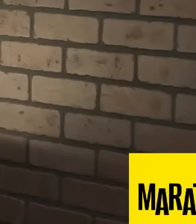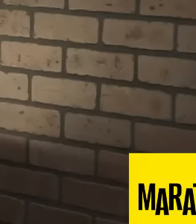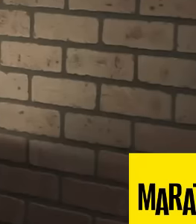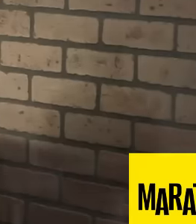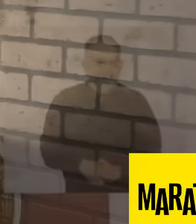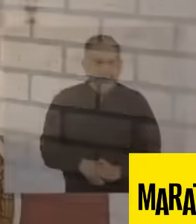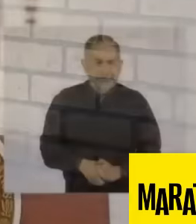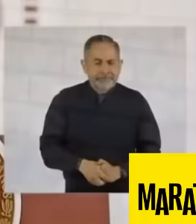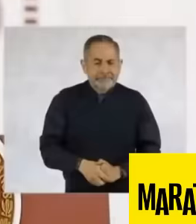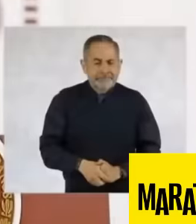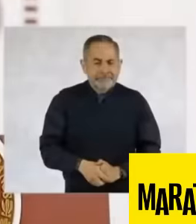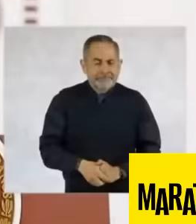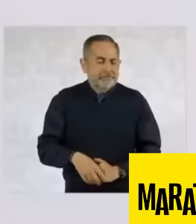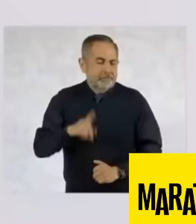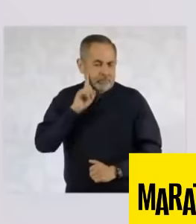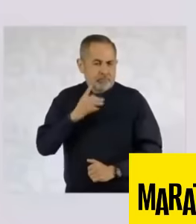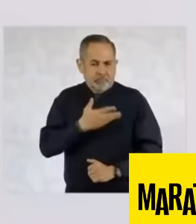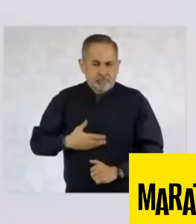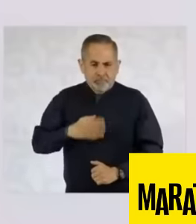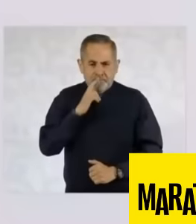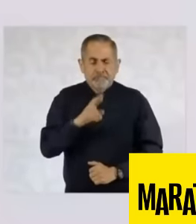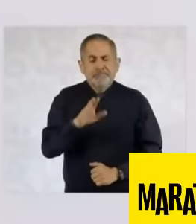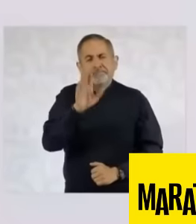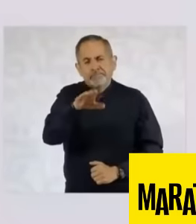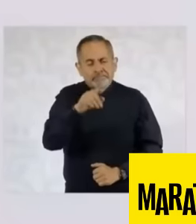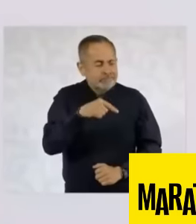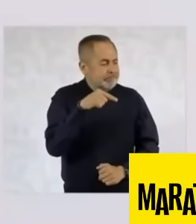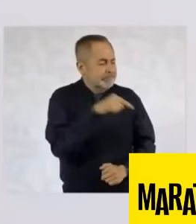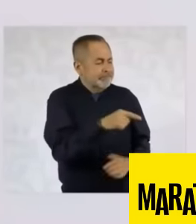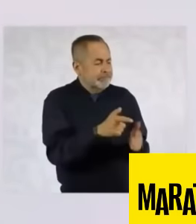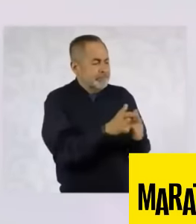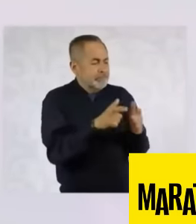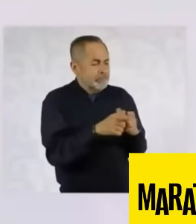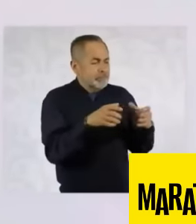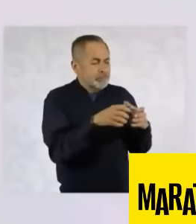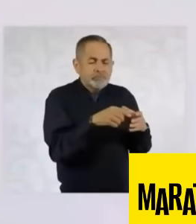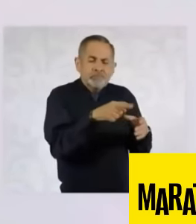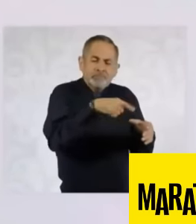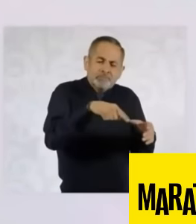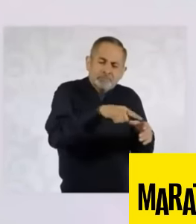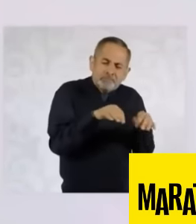comentarios son este grupo de trabajadores y también